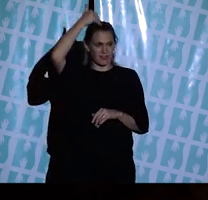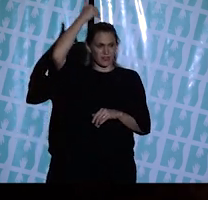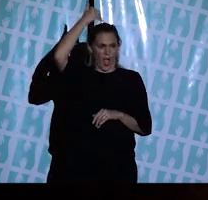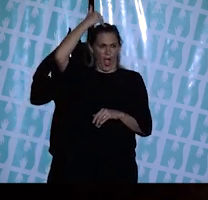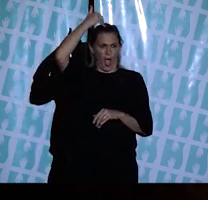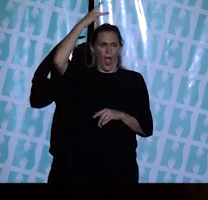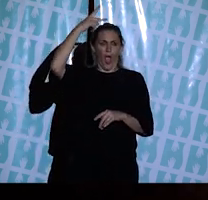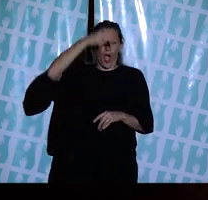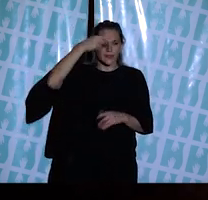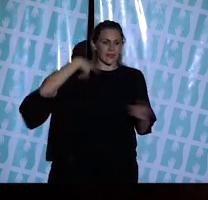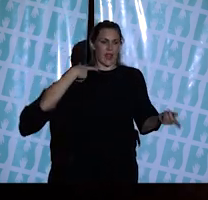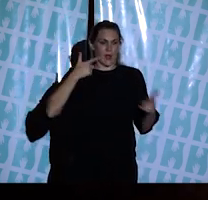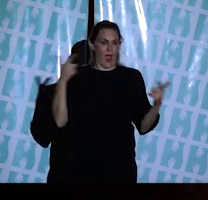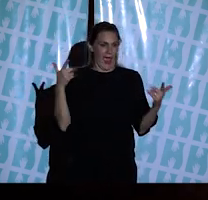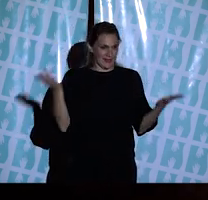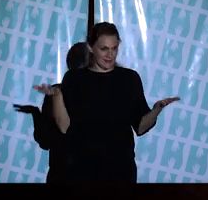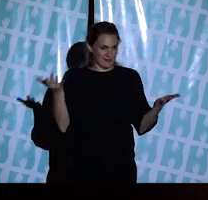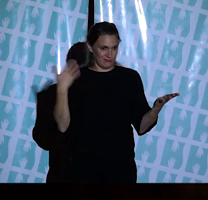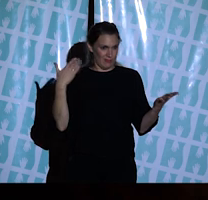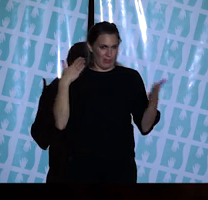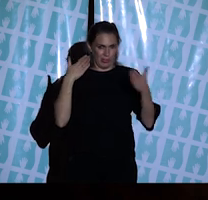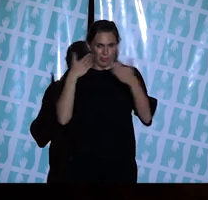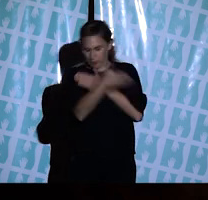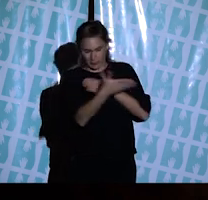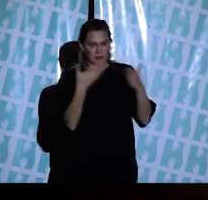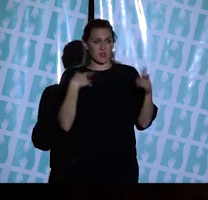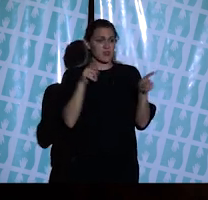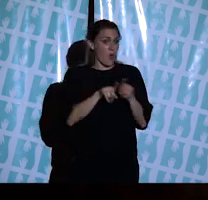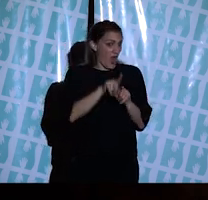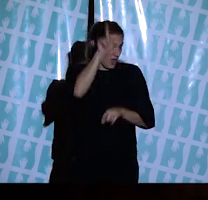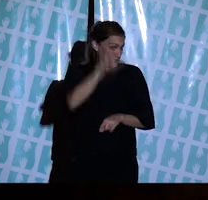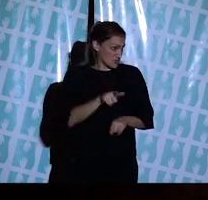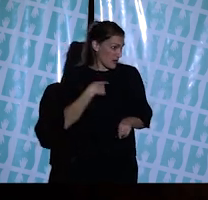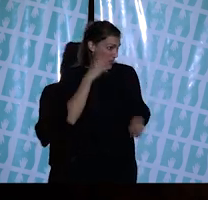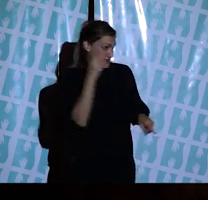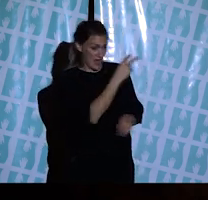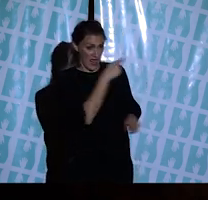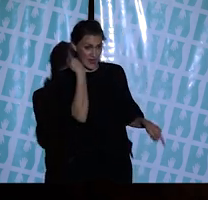esto no es muy diferente de lo que pasa con los seres humanos, si ustedes lo verán, ¿no?